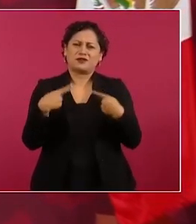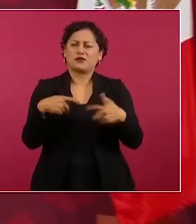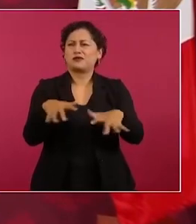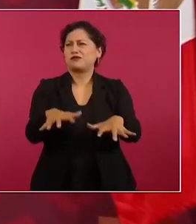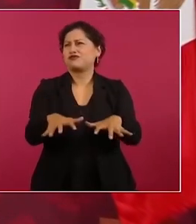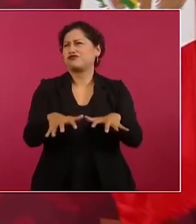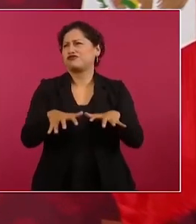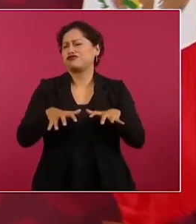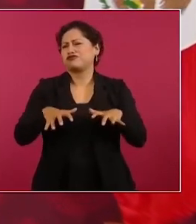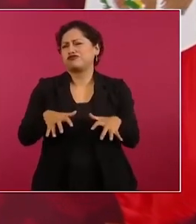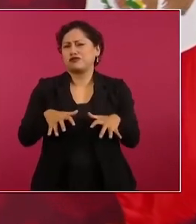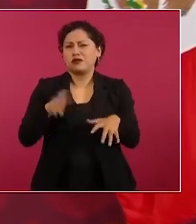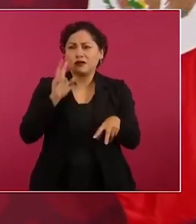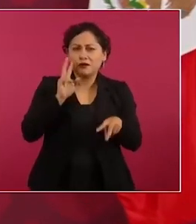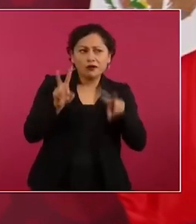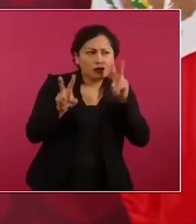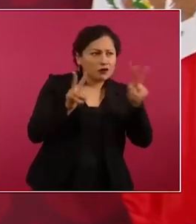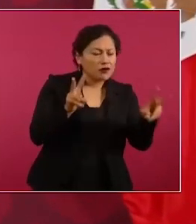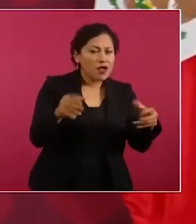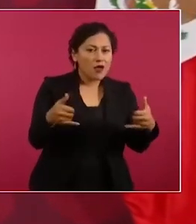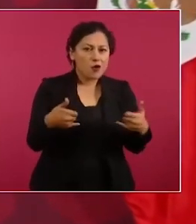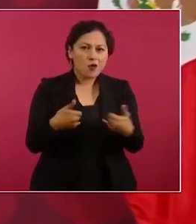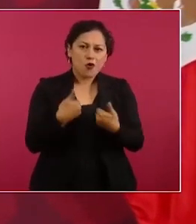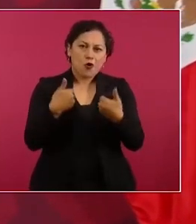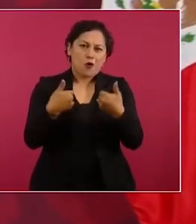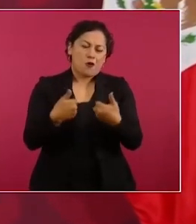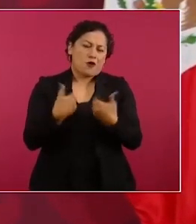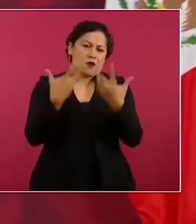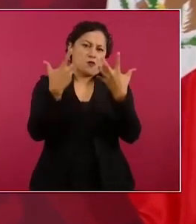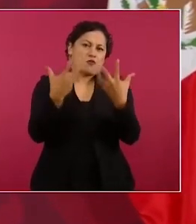¿Cuántos jóvenes?